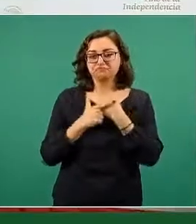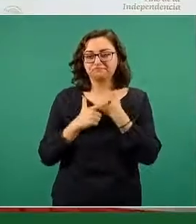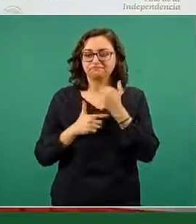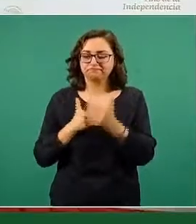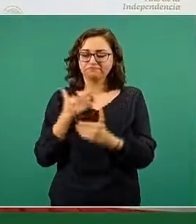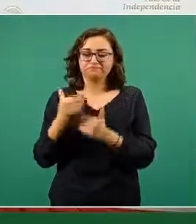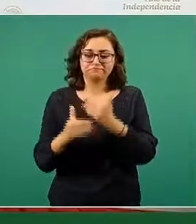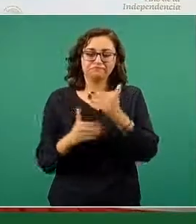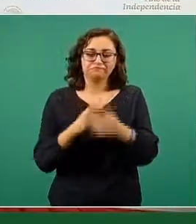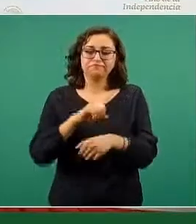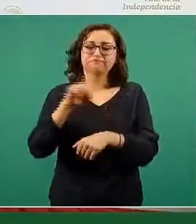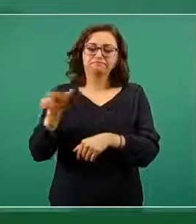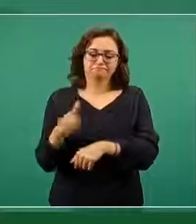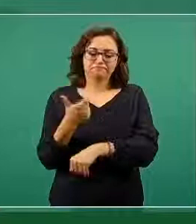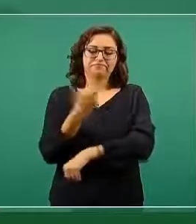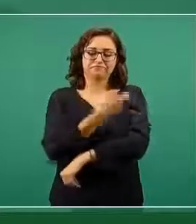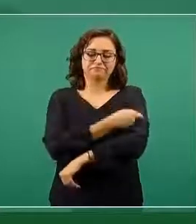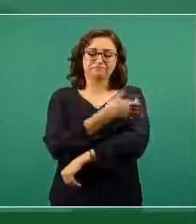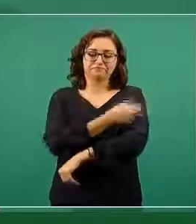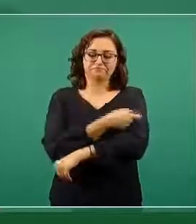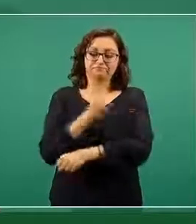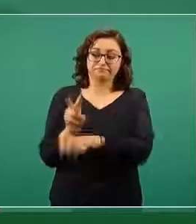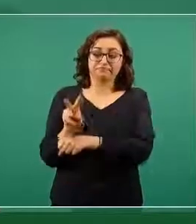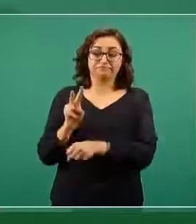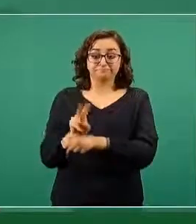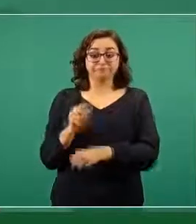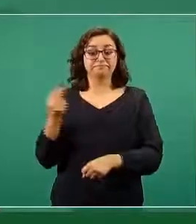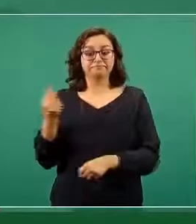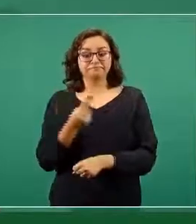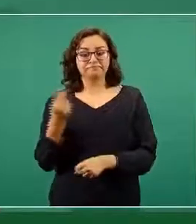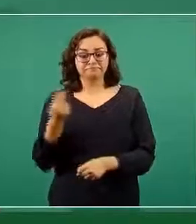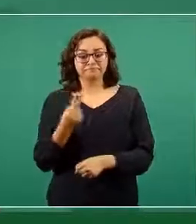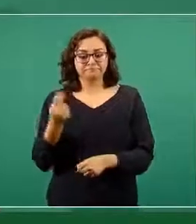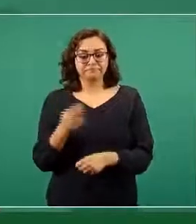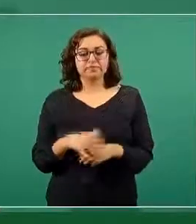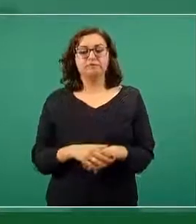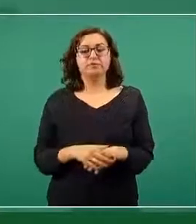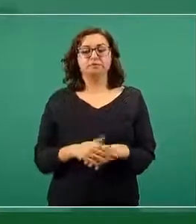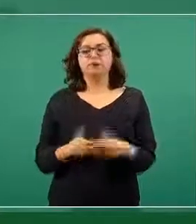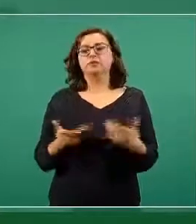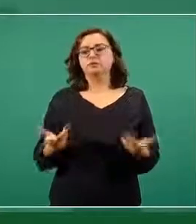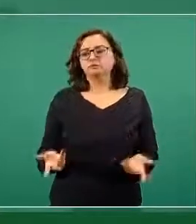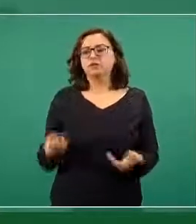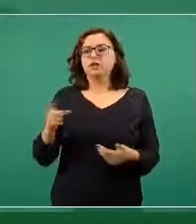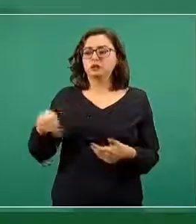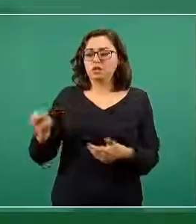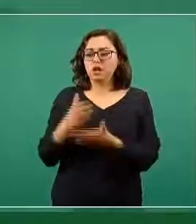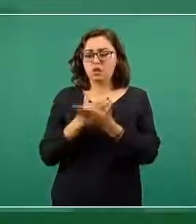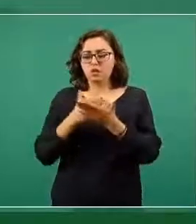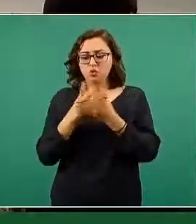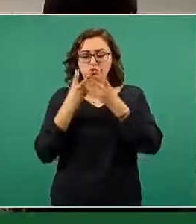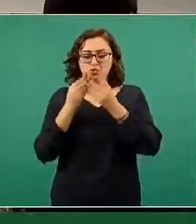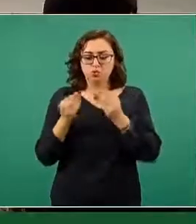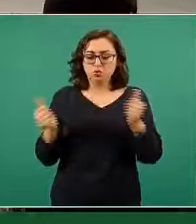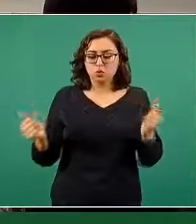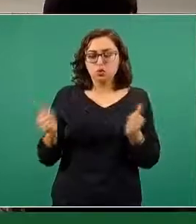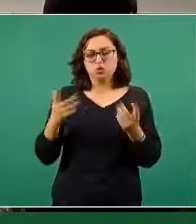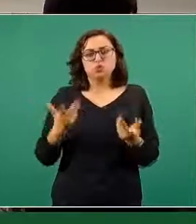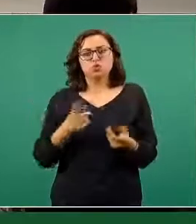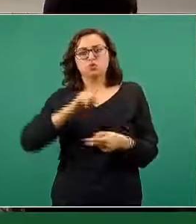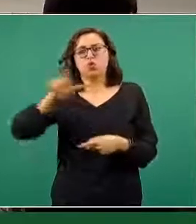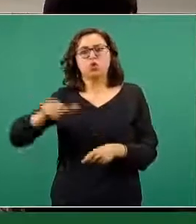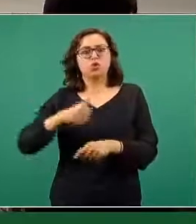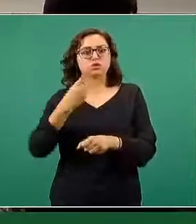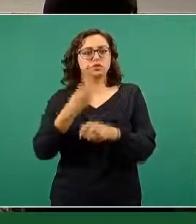van a aplicar la vacuna. ¿En dónde se puede aplicar la segunda dosis una vez que se recupere de COVID? Ahí, en